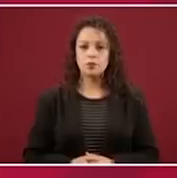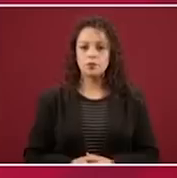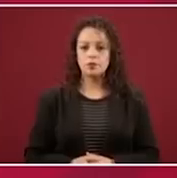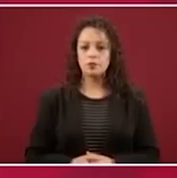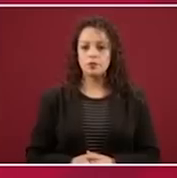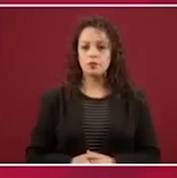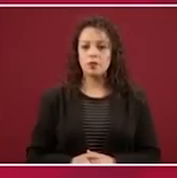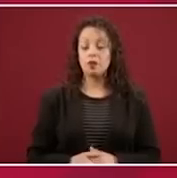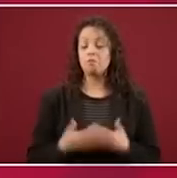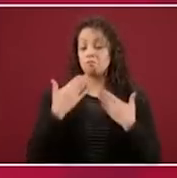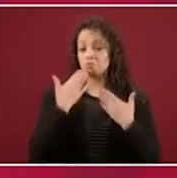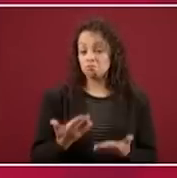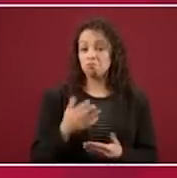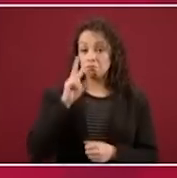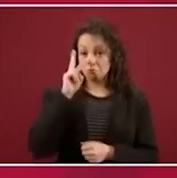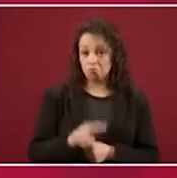muy franco.